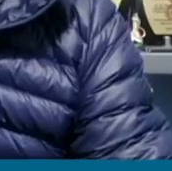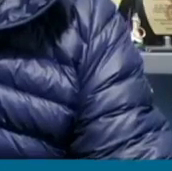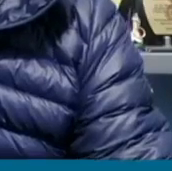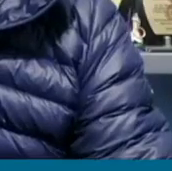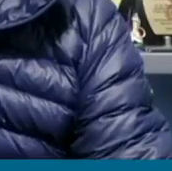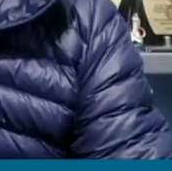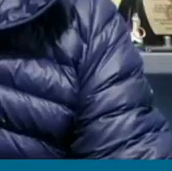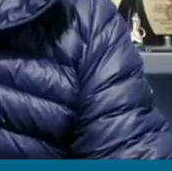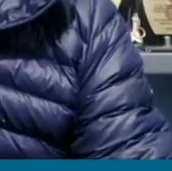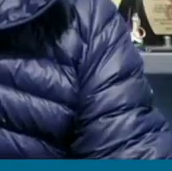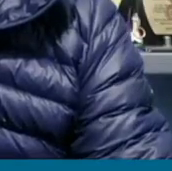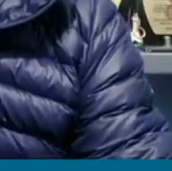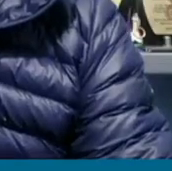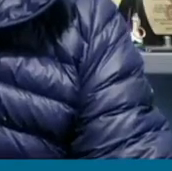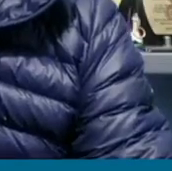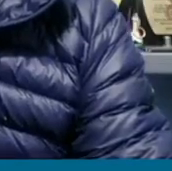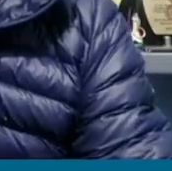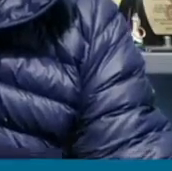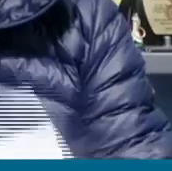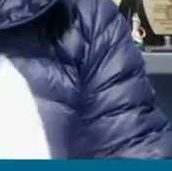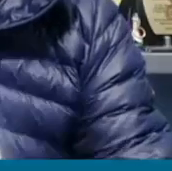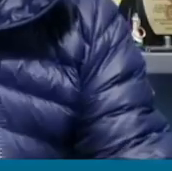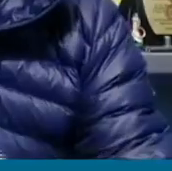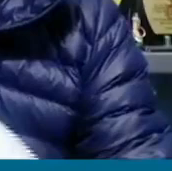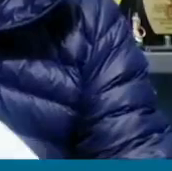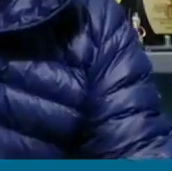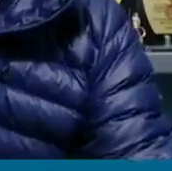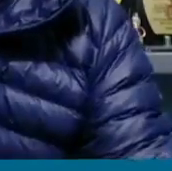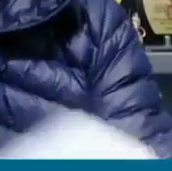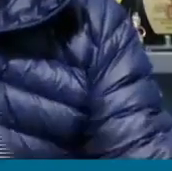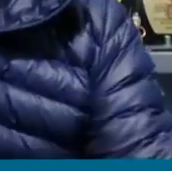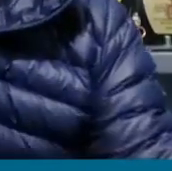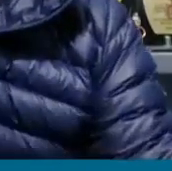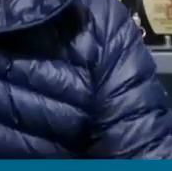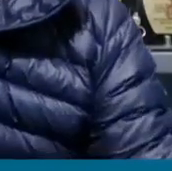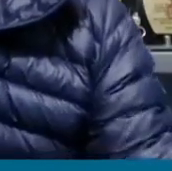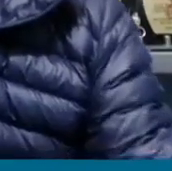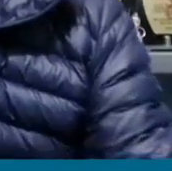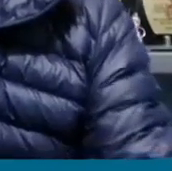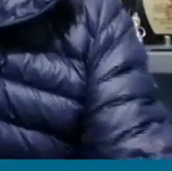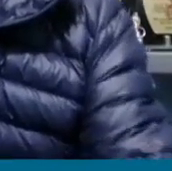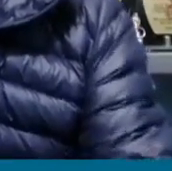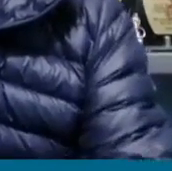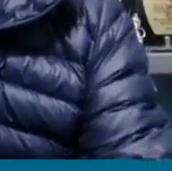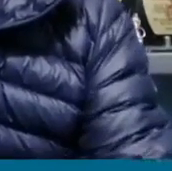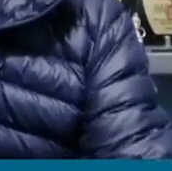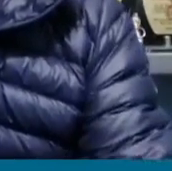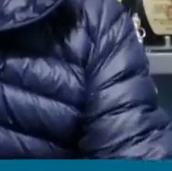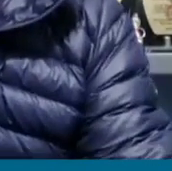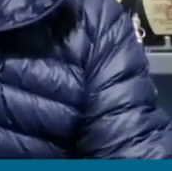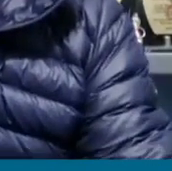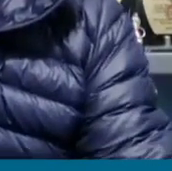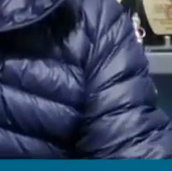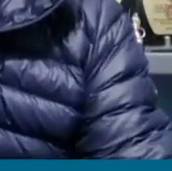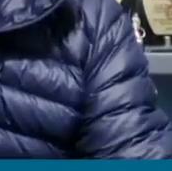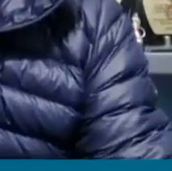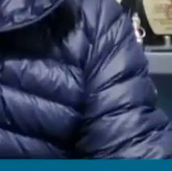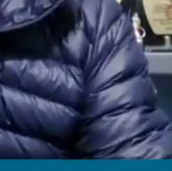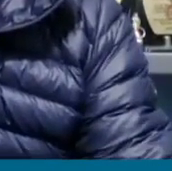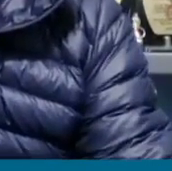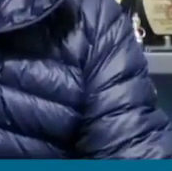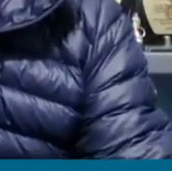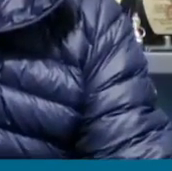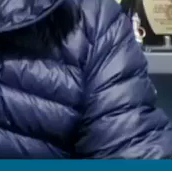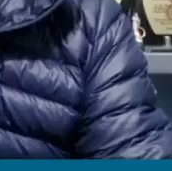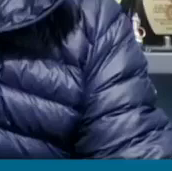llama, viceministro? ¿Cómo está ese proceso? ¿Qué mercados son los más atractivos para la exportación? Porque hay